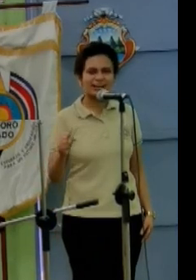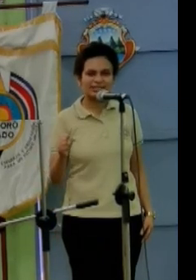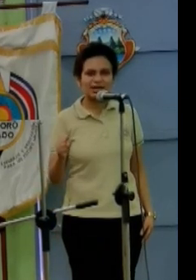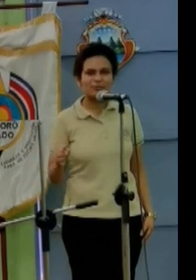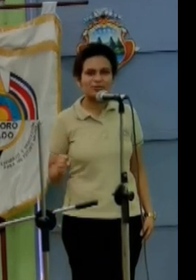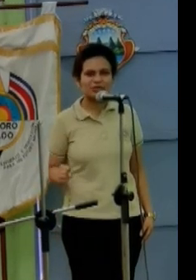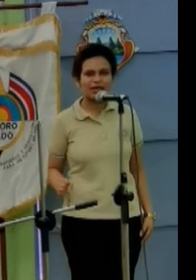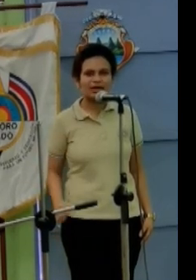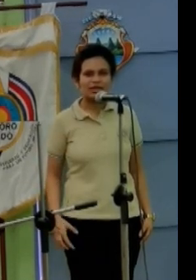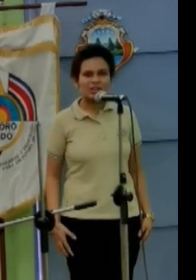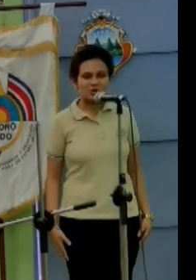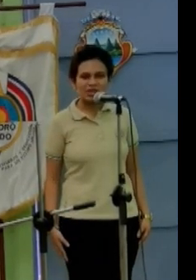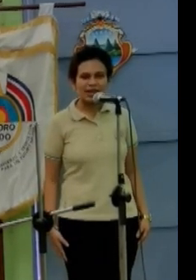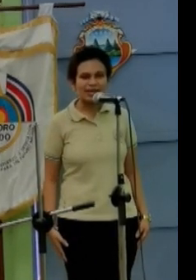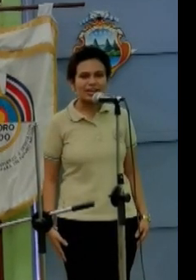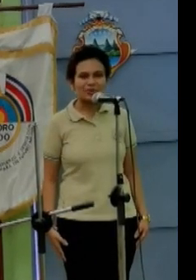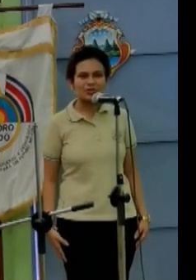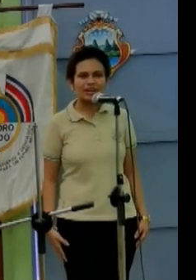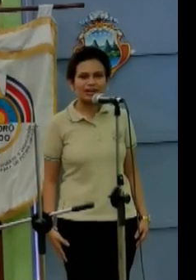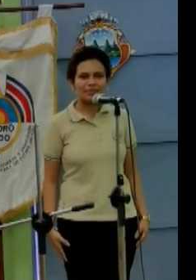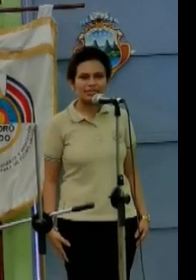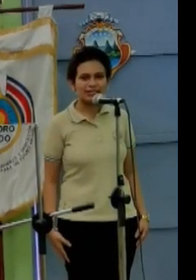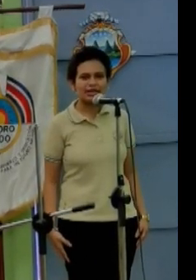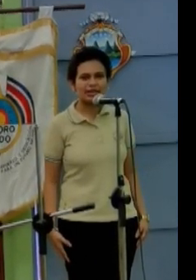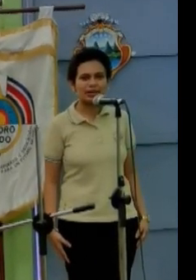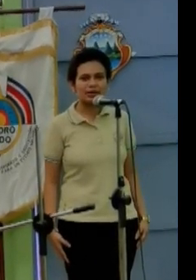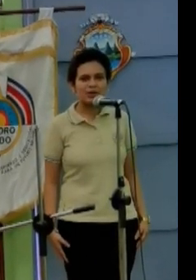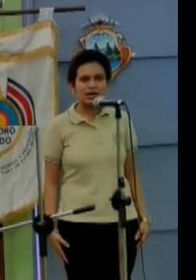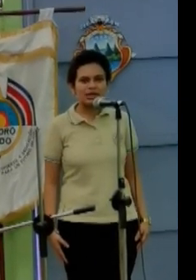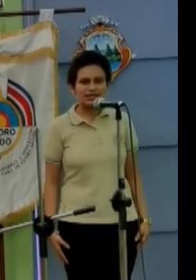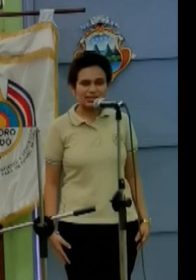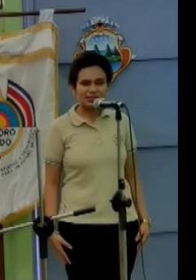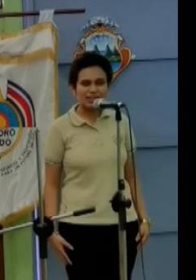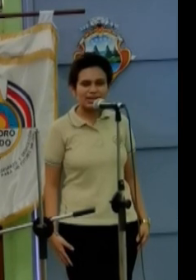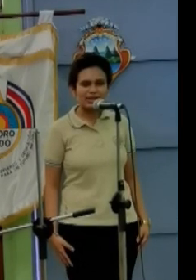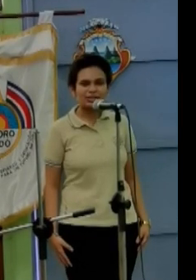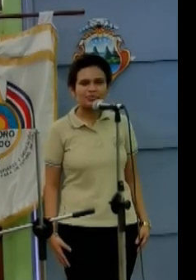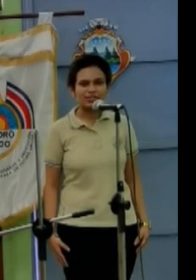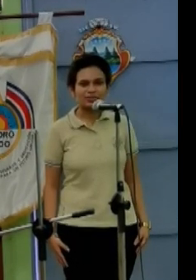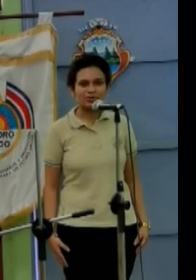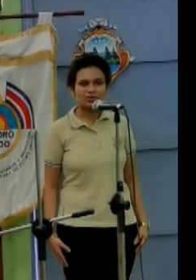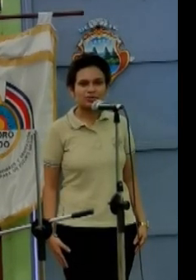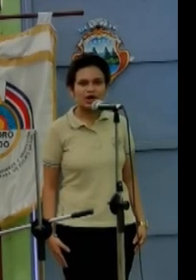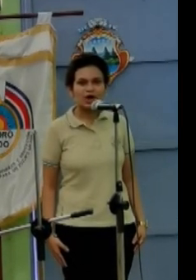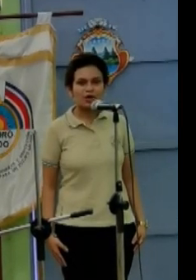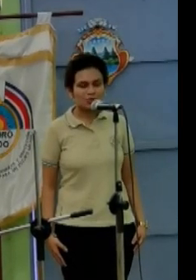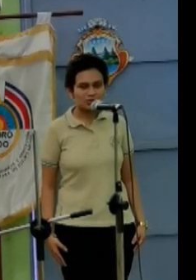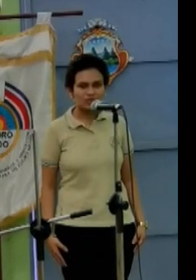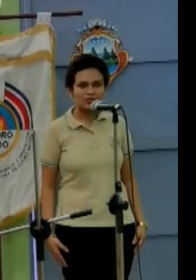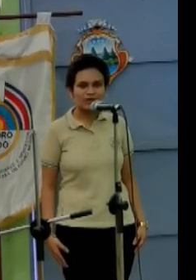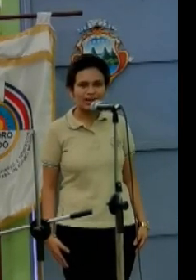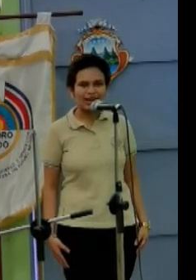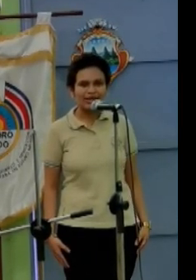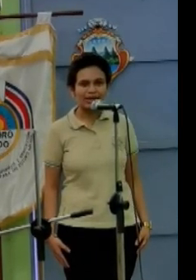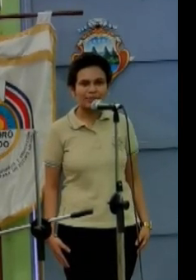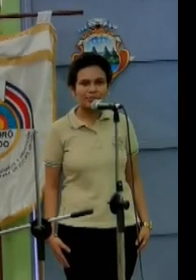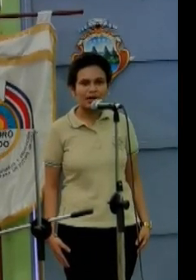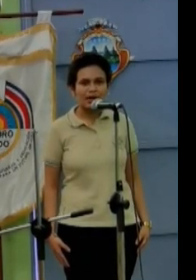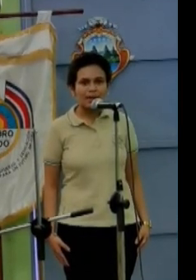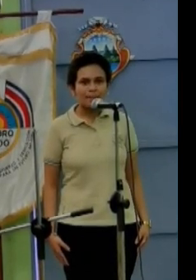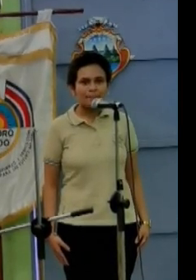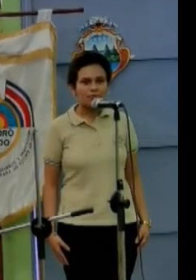las guerras de la punta y no dejaría una en el paisaje. Y así abriría tierras para todos como si fuera el